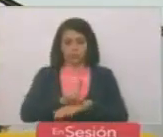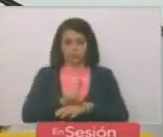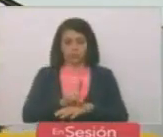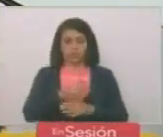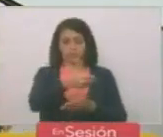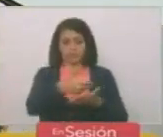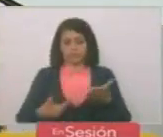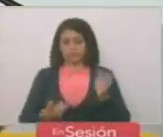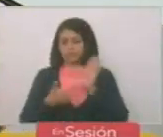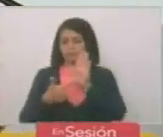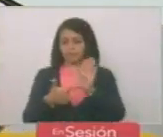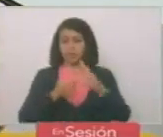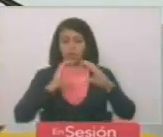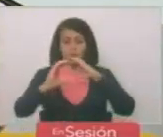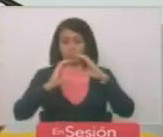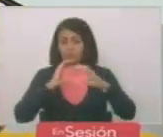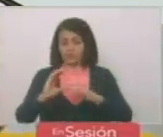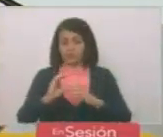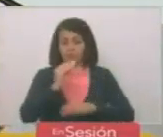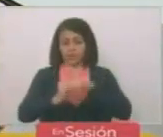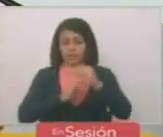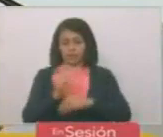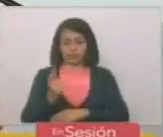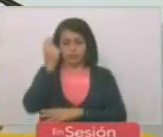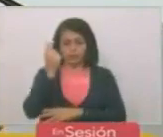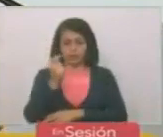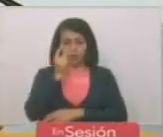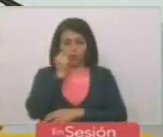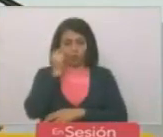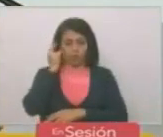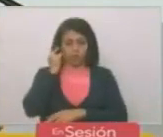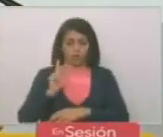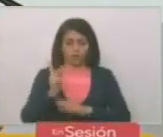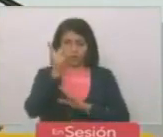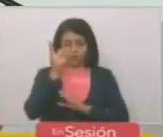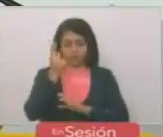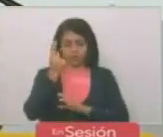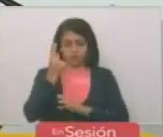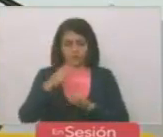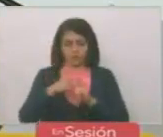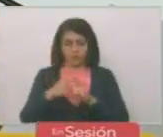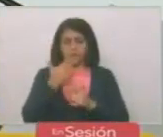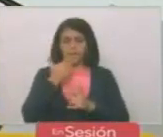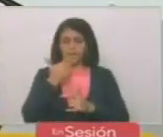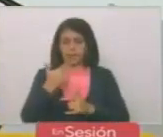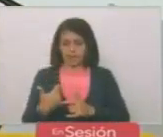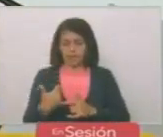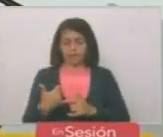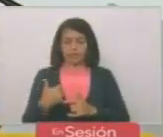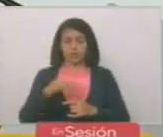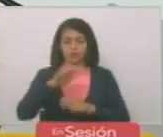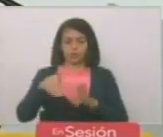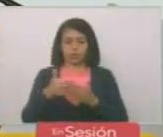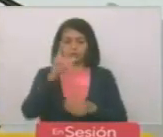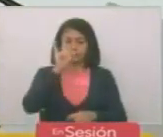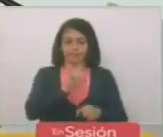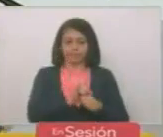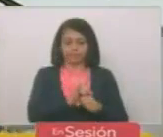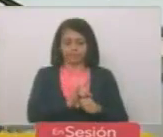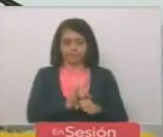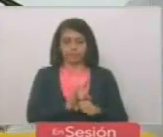cuenta referido a comunicaciones suscritas por diputadas y diputados principales, solicitando permiso para ausentarse